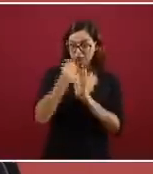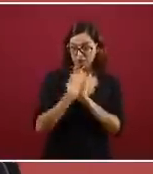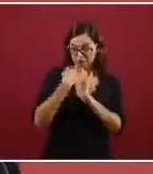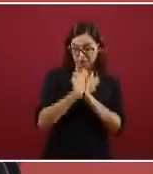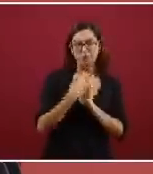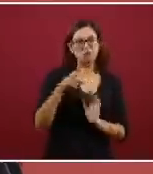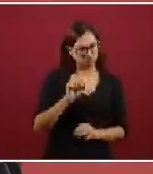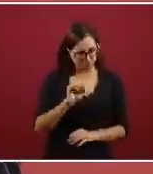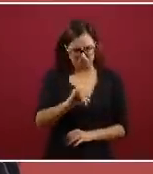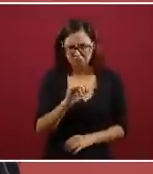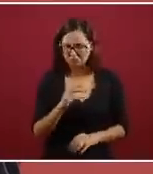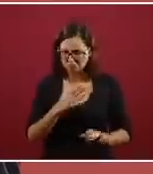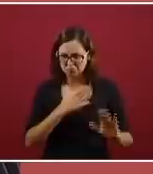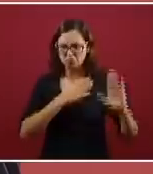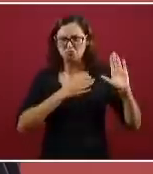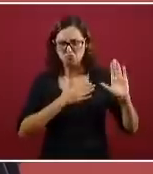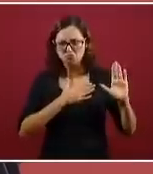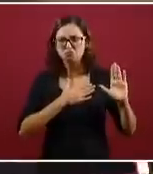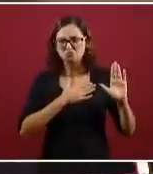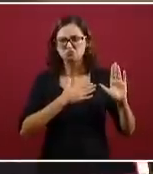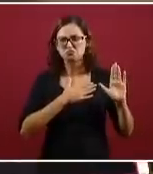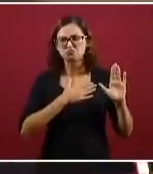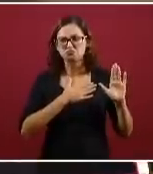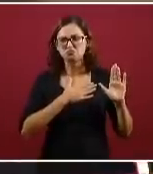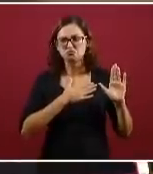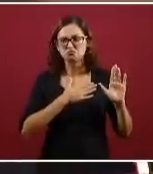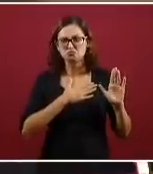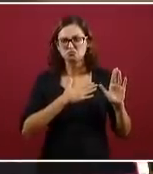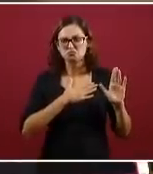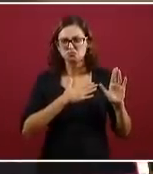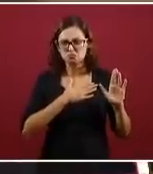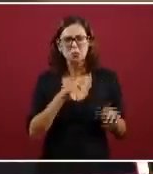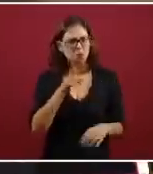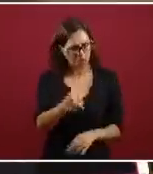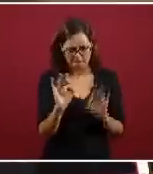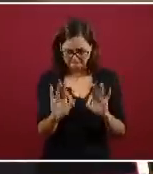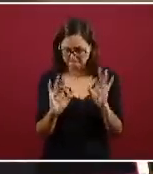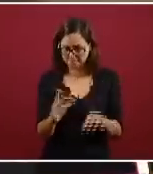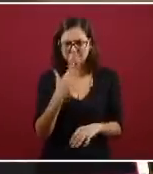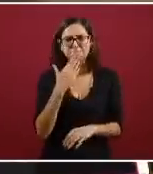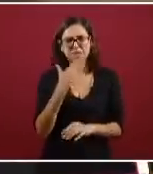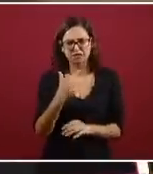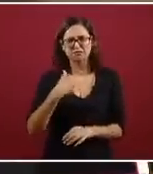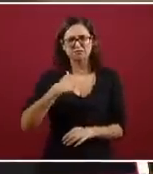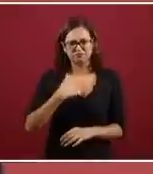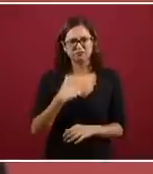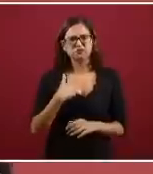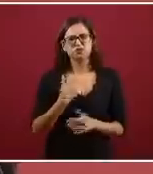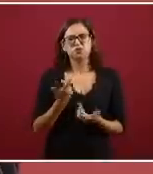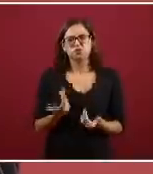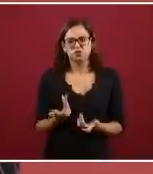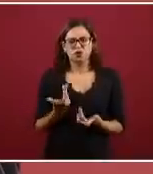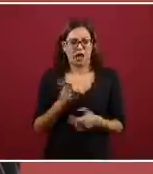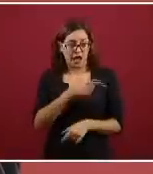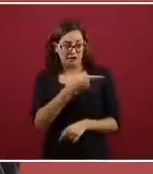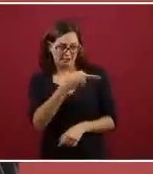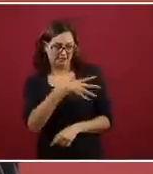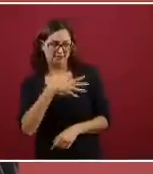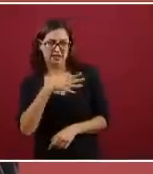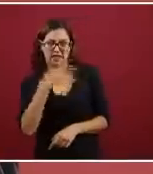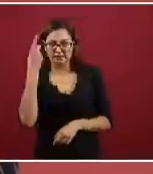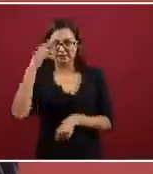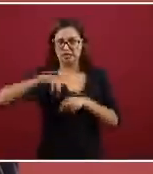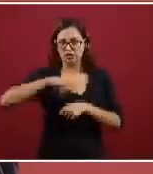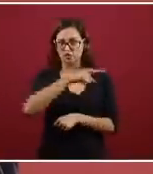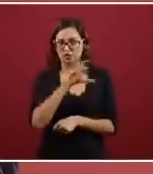insistencia, que además es muy buena. Ahora ya me está escuchando el director de la